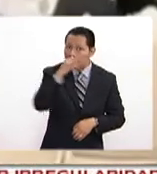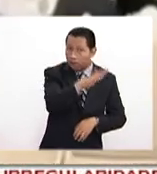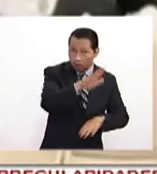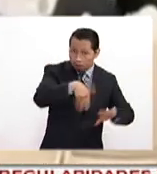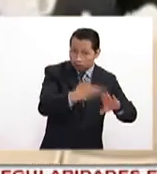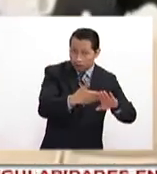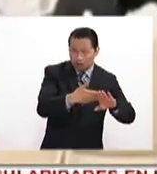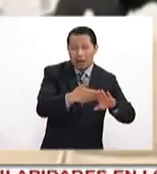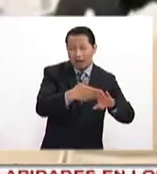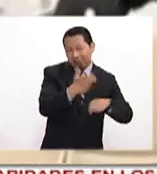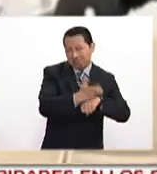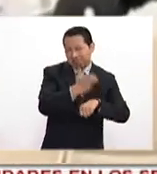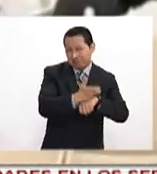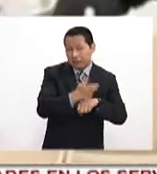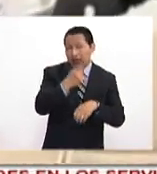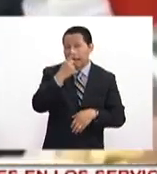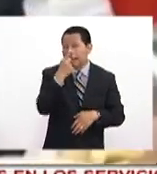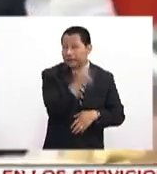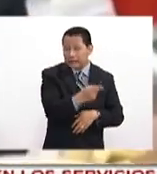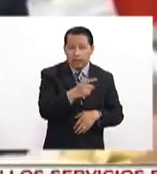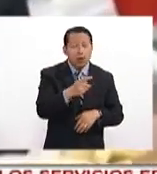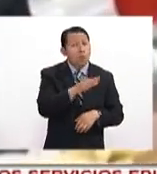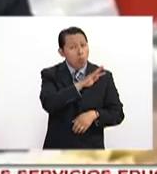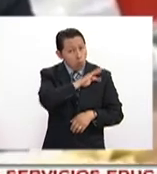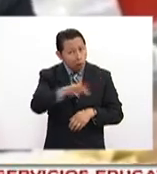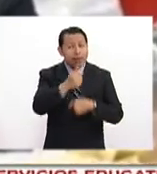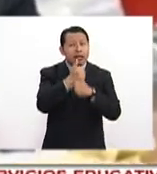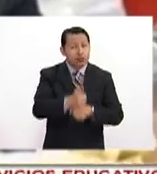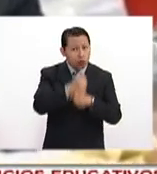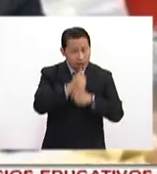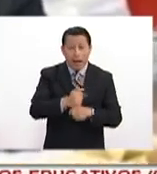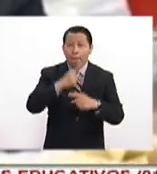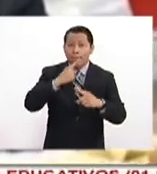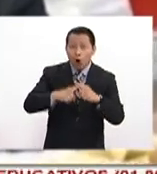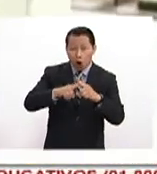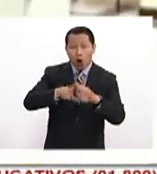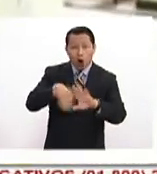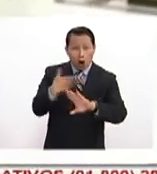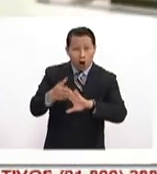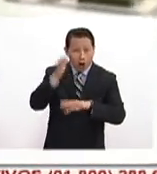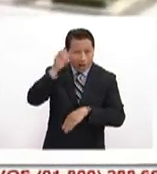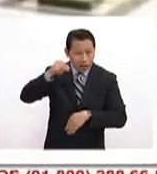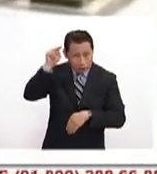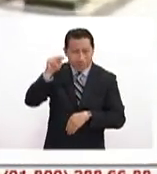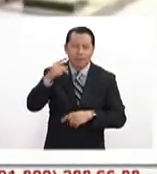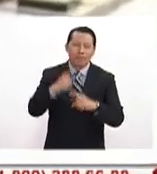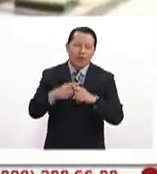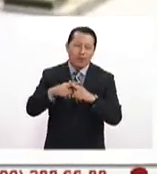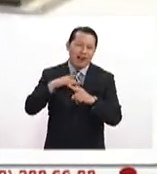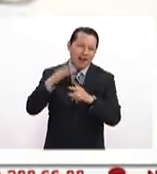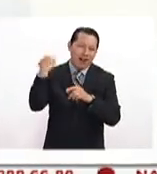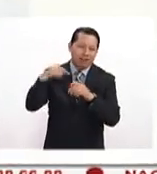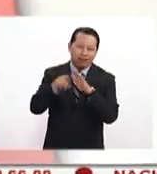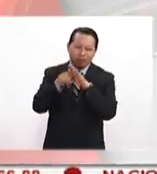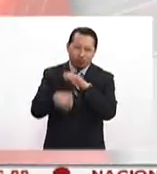Estados Unidos con causarle el mayor de los sufrimientos por las acciones iniciadas en su contra por las pruebas